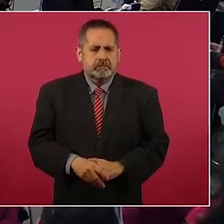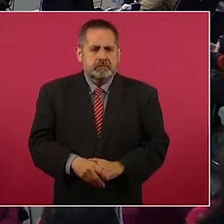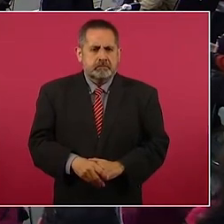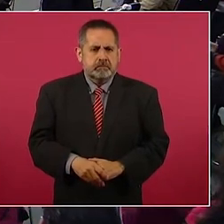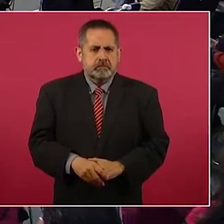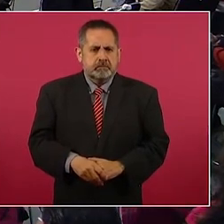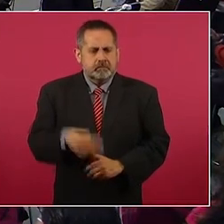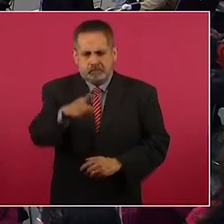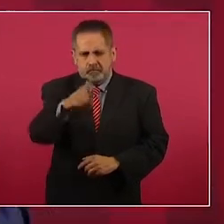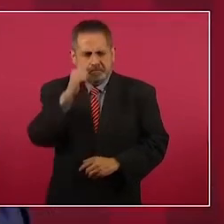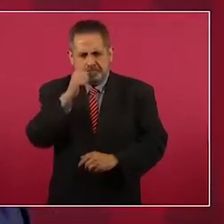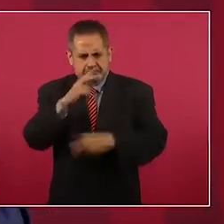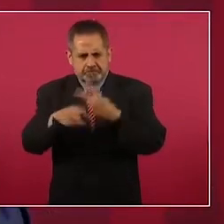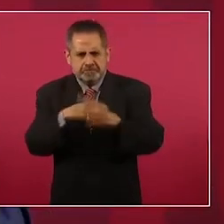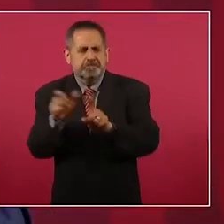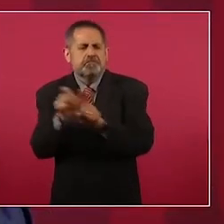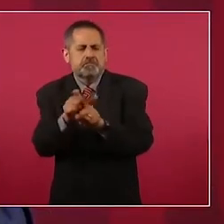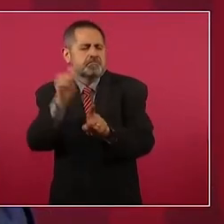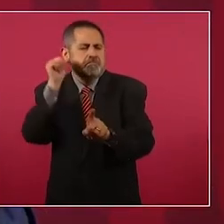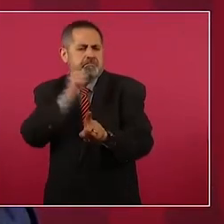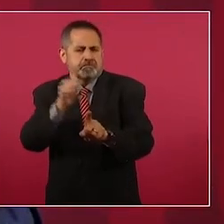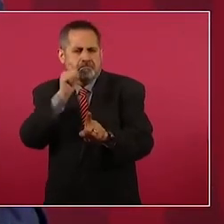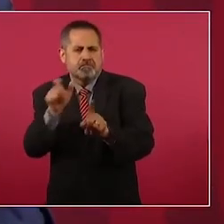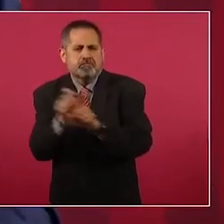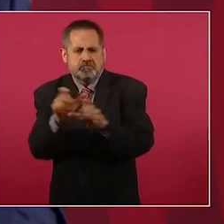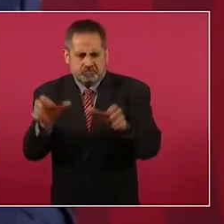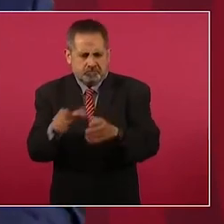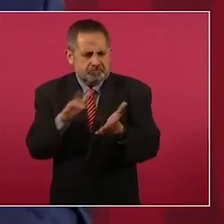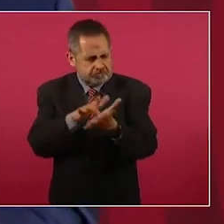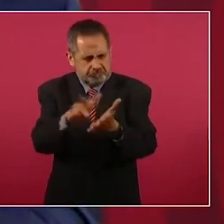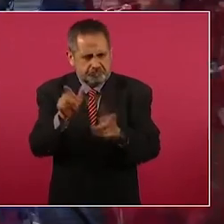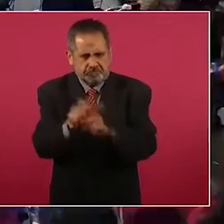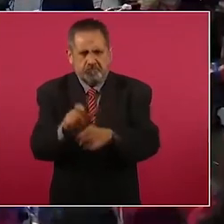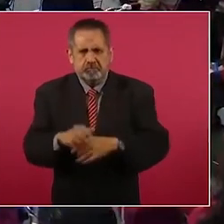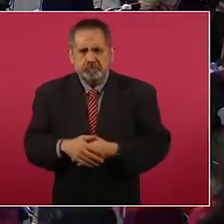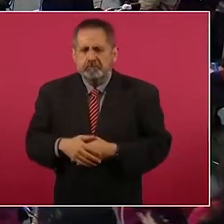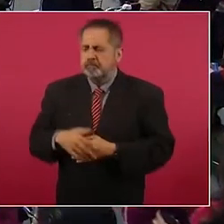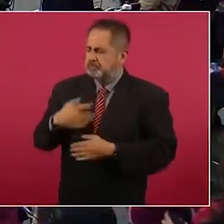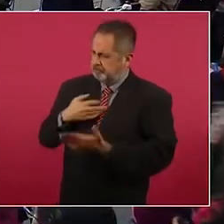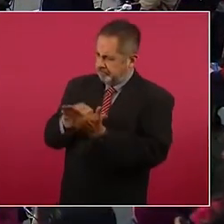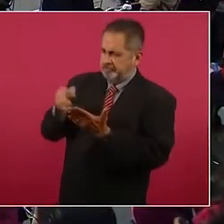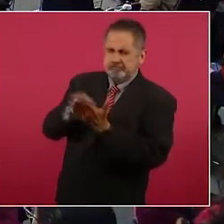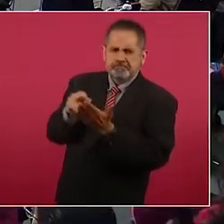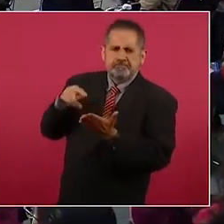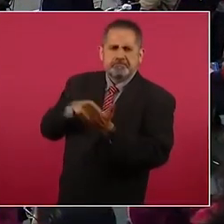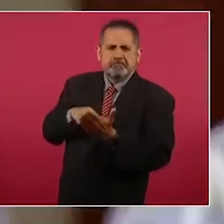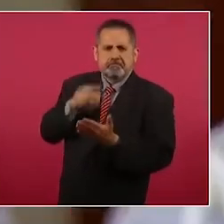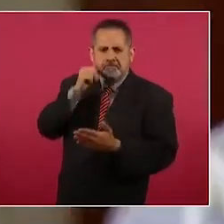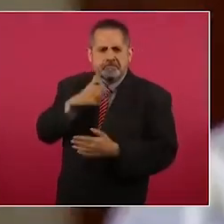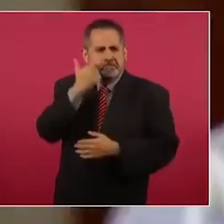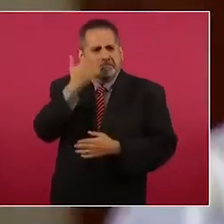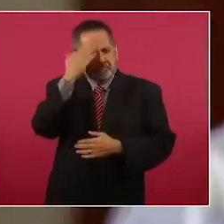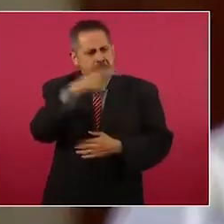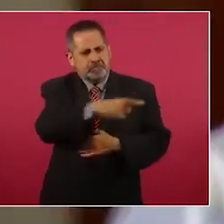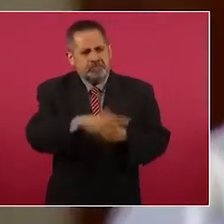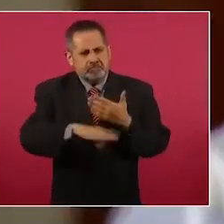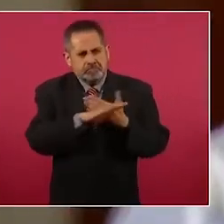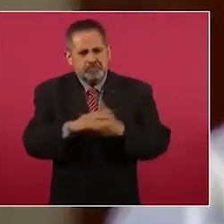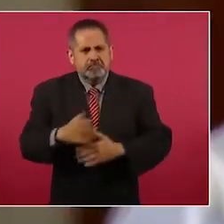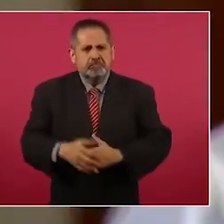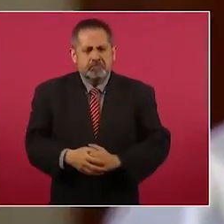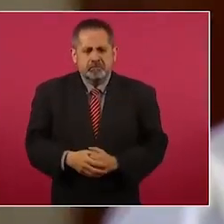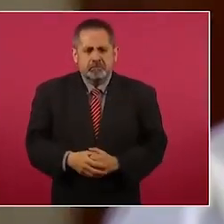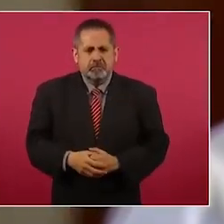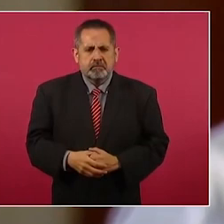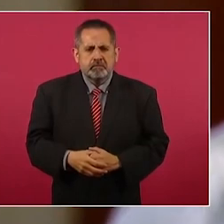Vas a tener siempre la gracias, presidente, vigilancia y estoy y firme. Apoyo. Sí. Estoy firme y valiente. Sí. Quiero saber quiénes son estos agresores.